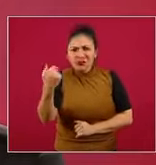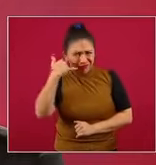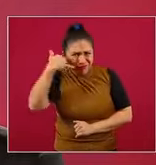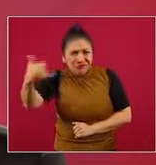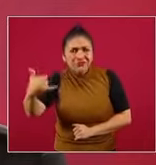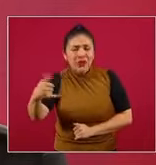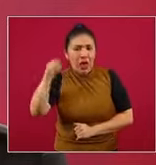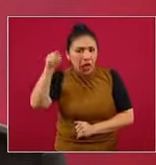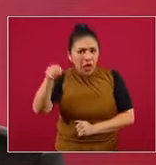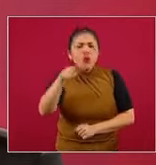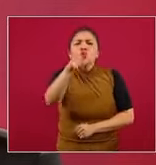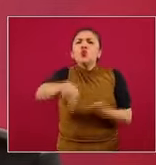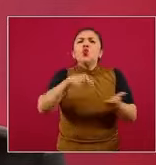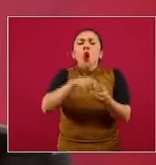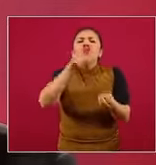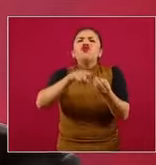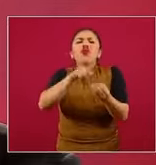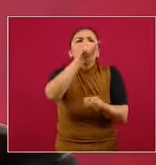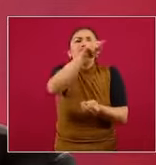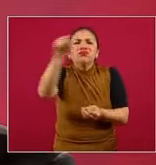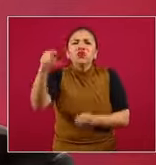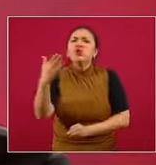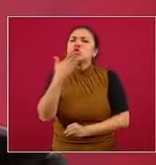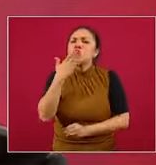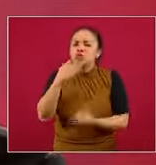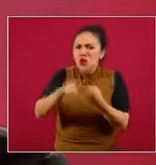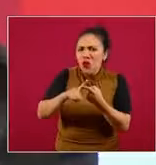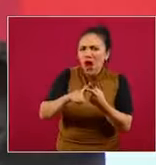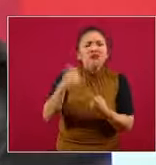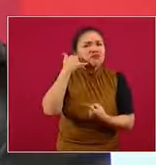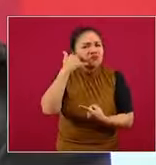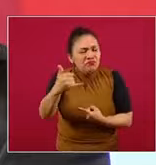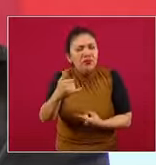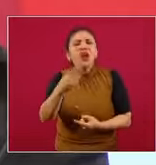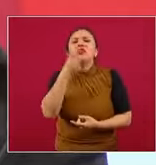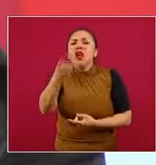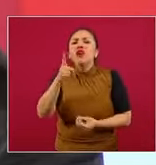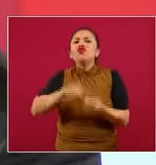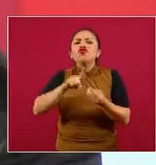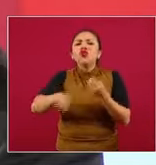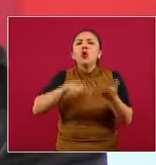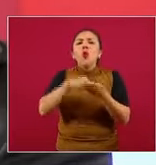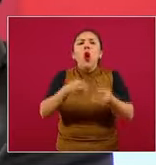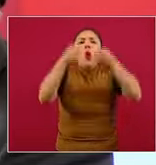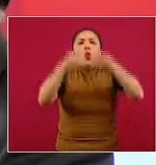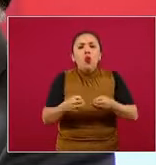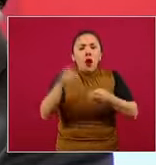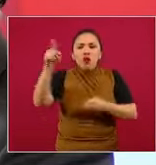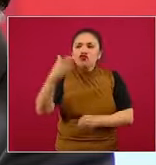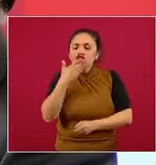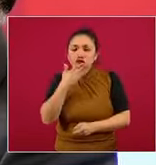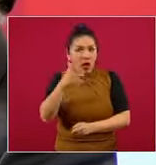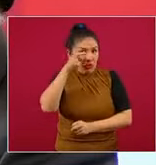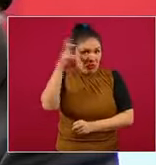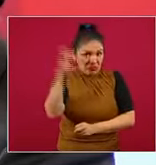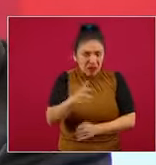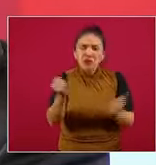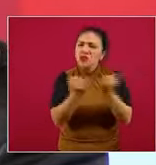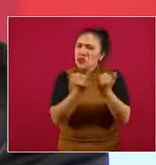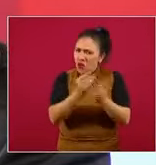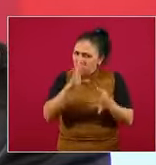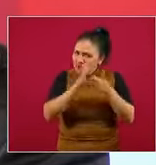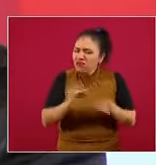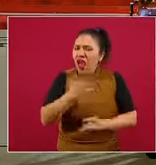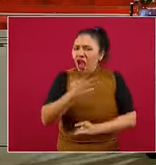911, donde quiera que esté. Si vive en Sonora, le van a decir de la ocupación hospitalaria de Sonora. Si vive en Hidalgo, le van a decir de la